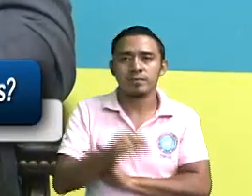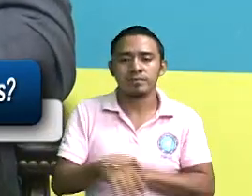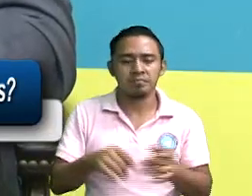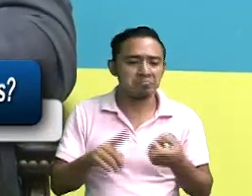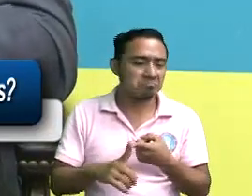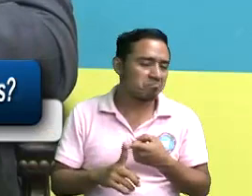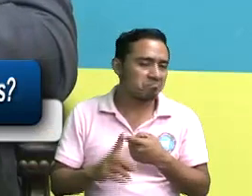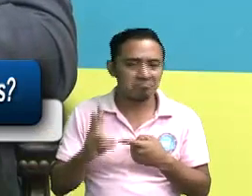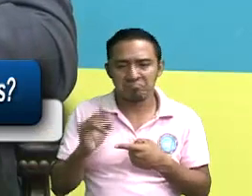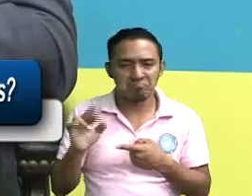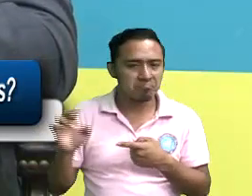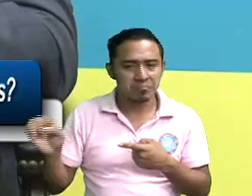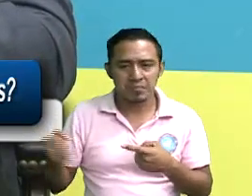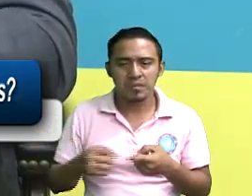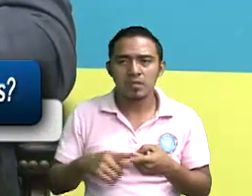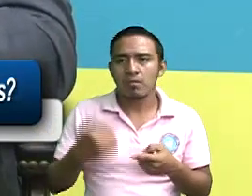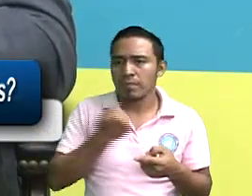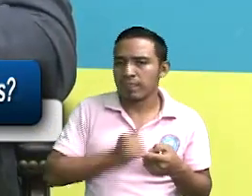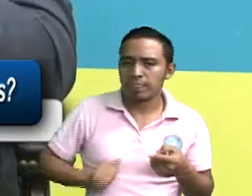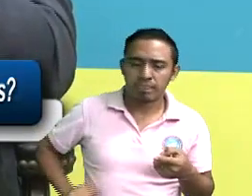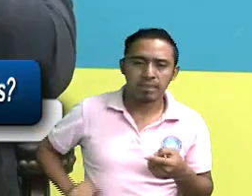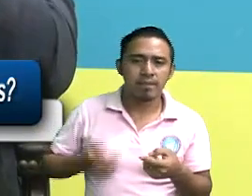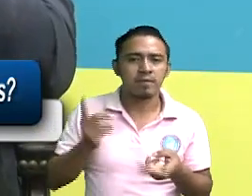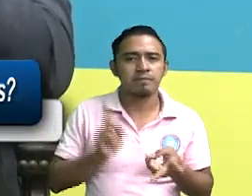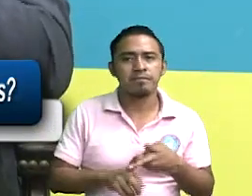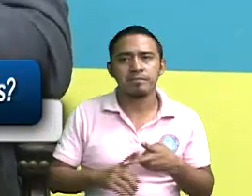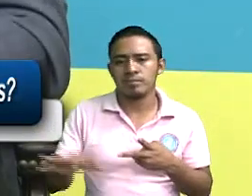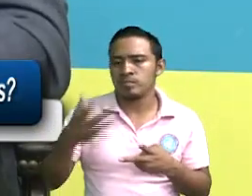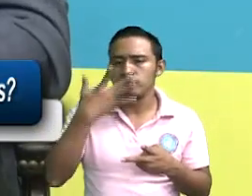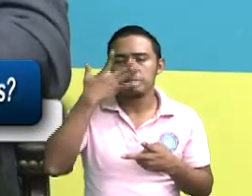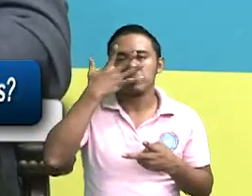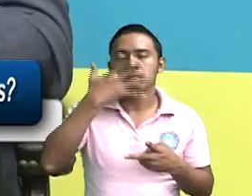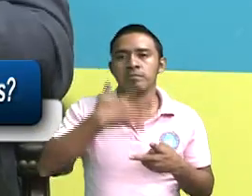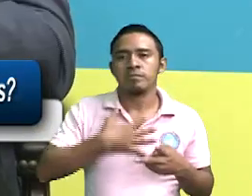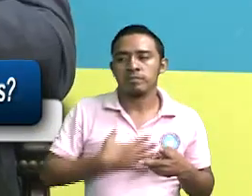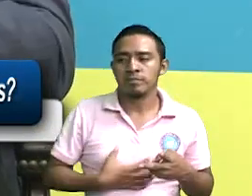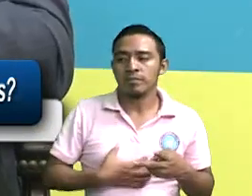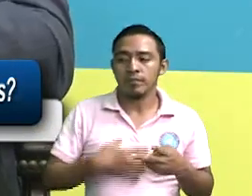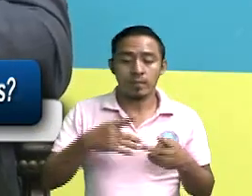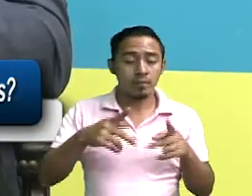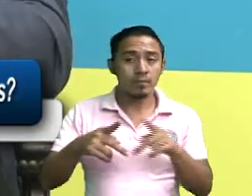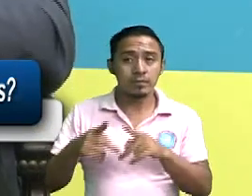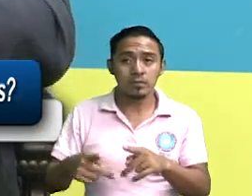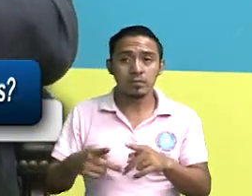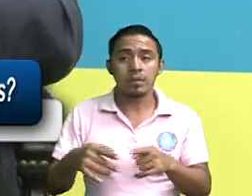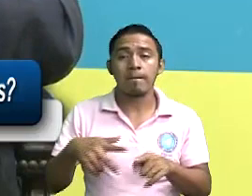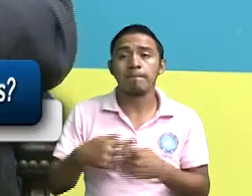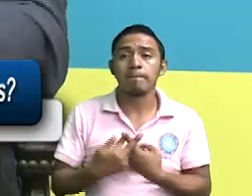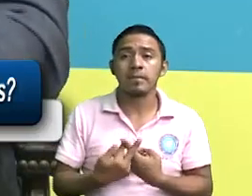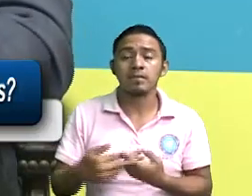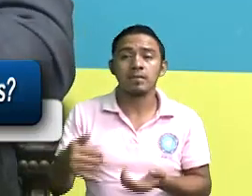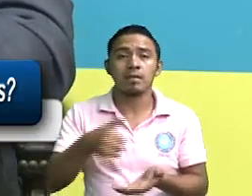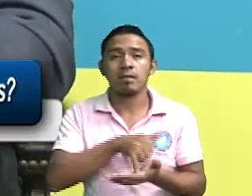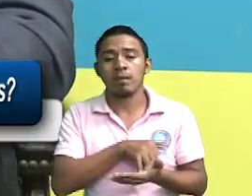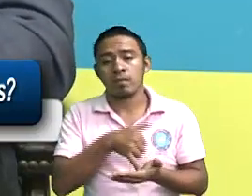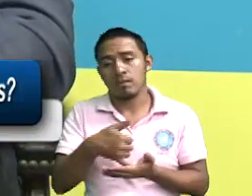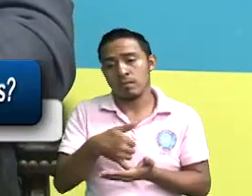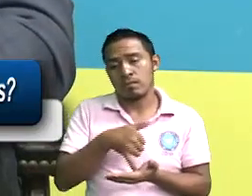virus que dio una diarrea o de una infección respiratoria y luego el paciente empieza a tener debilidad.